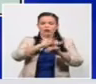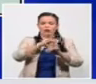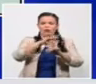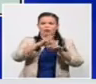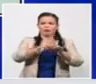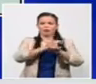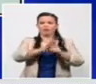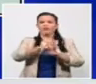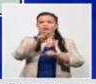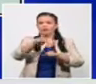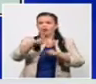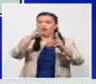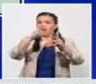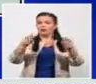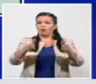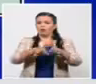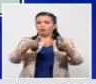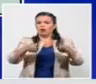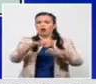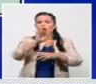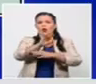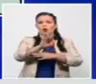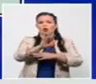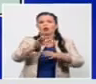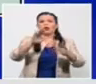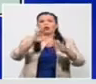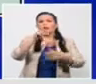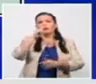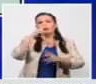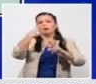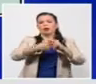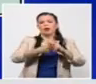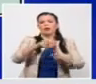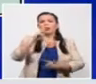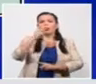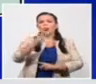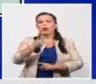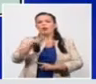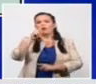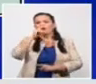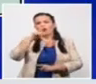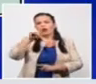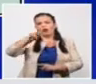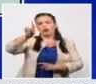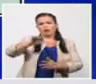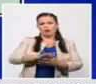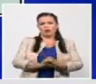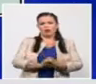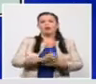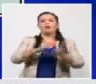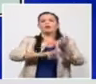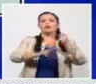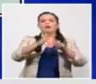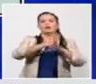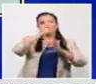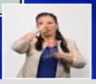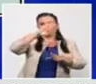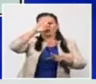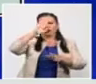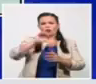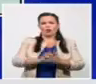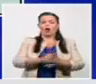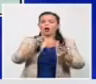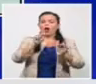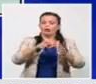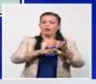elevada, 8 de Bayamo, 2 de Boyarriba. En Santiago de Cuba, también una provincia que mantiene